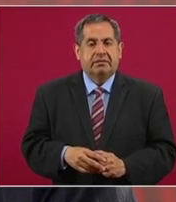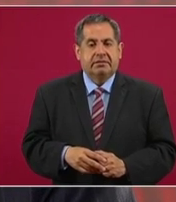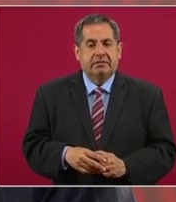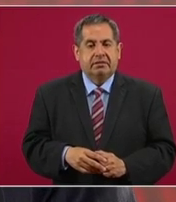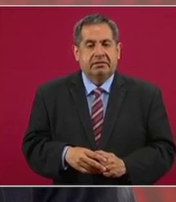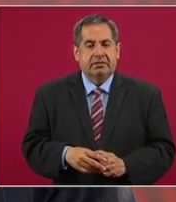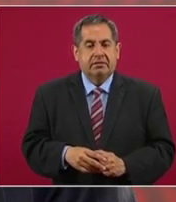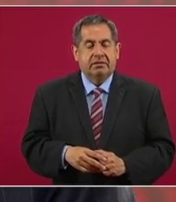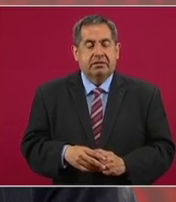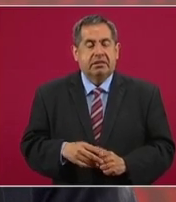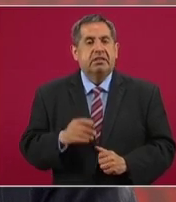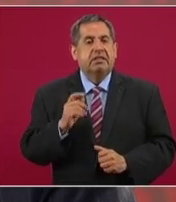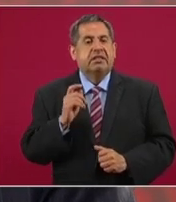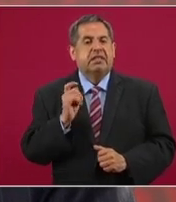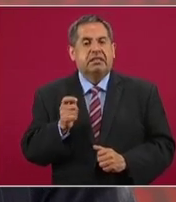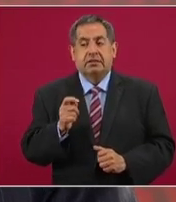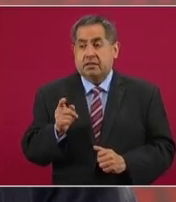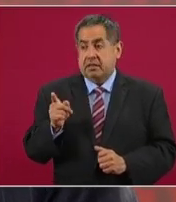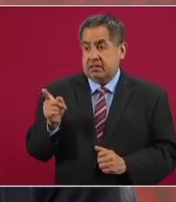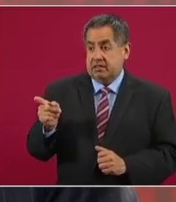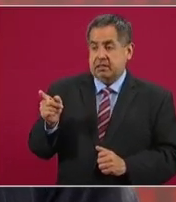surge su nombramiento